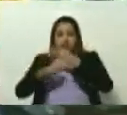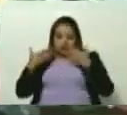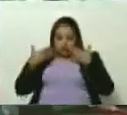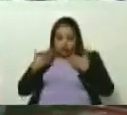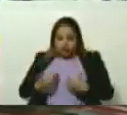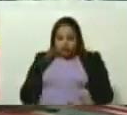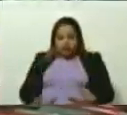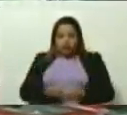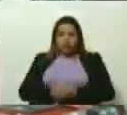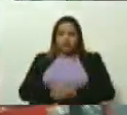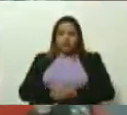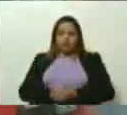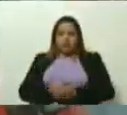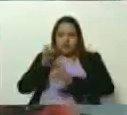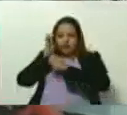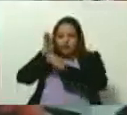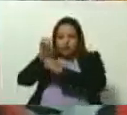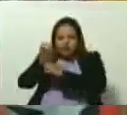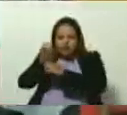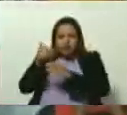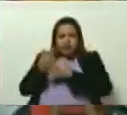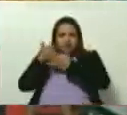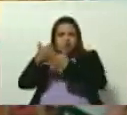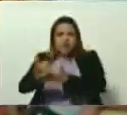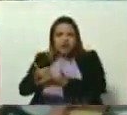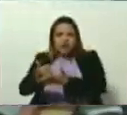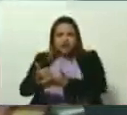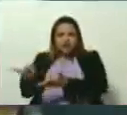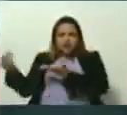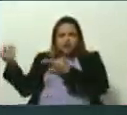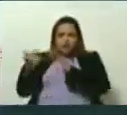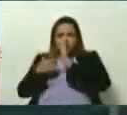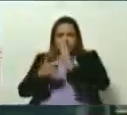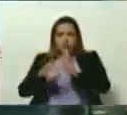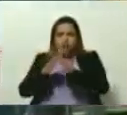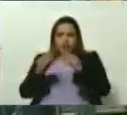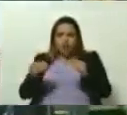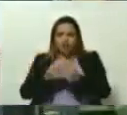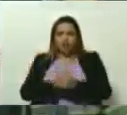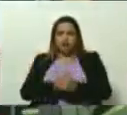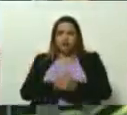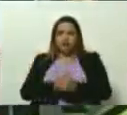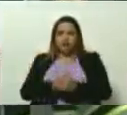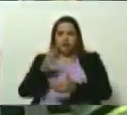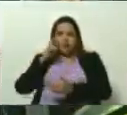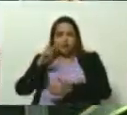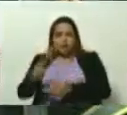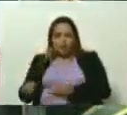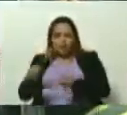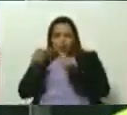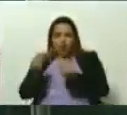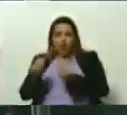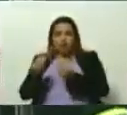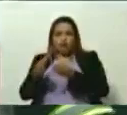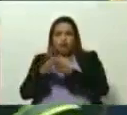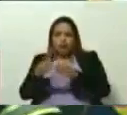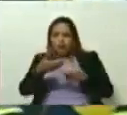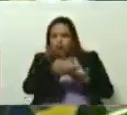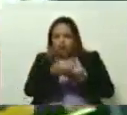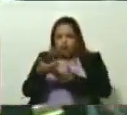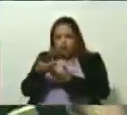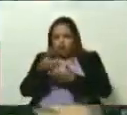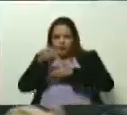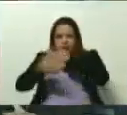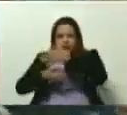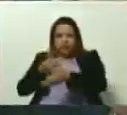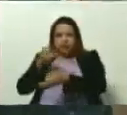uniforme, allí nuestro camarógrafo nos va a ayudar para acá, mostrando todo el stand, vemos cómo todas las ramas de los bomberos, como usted nos ha venido